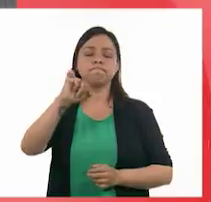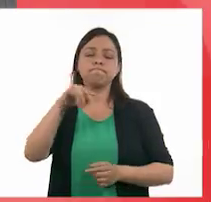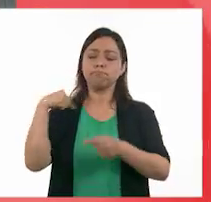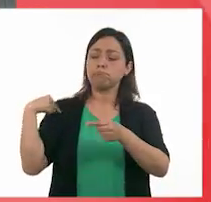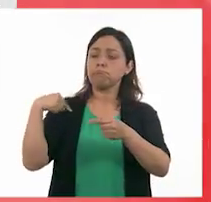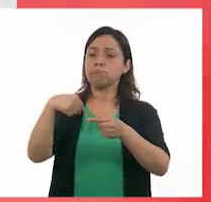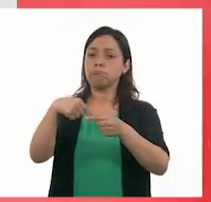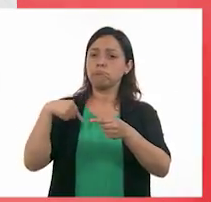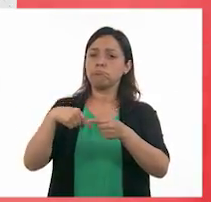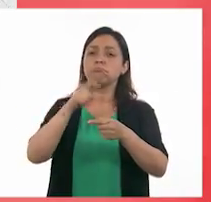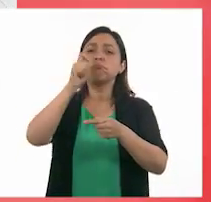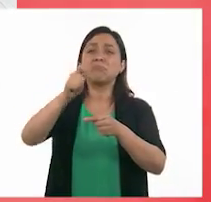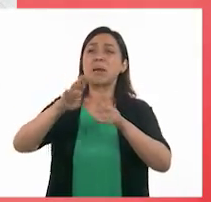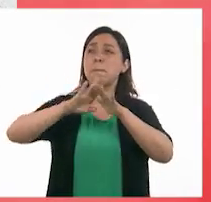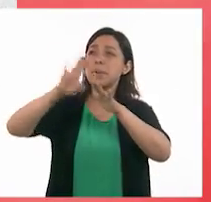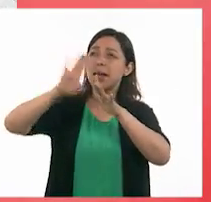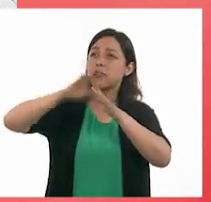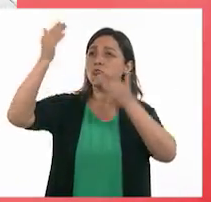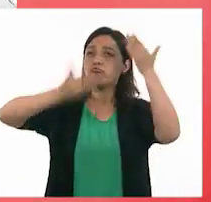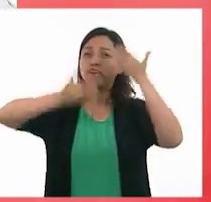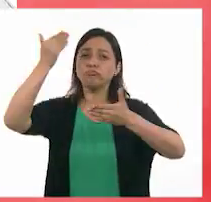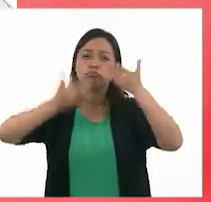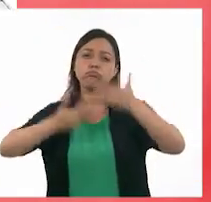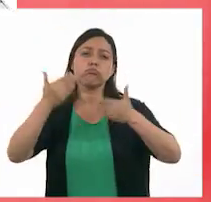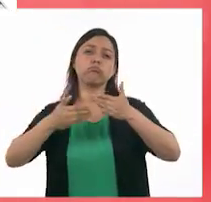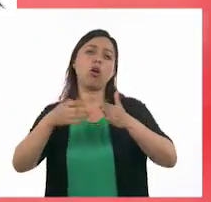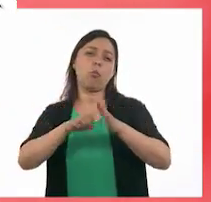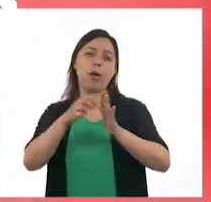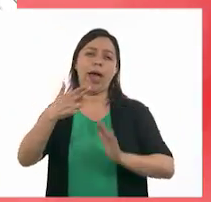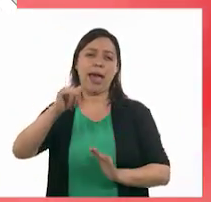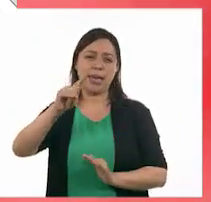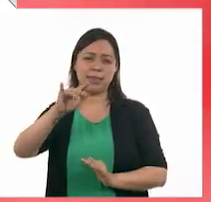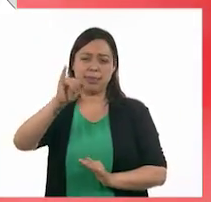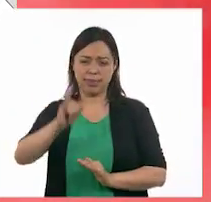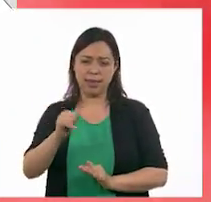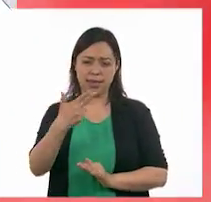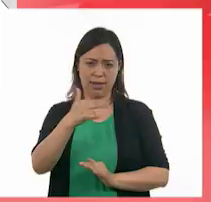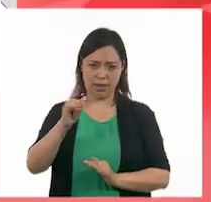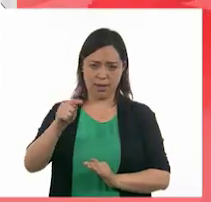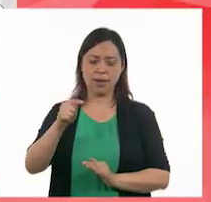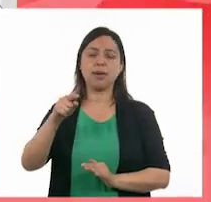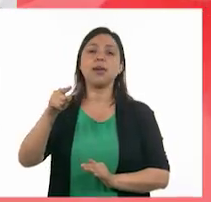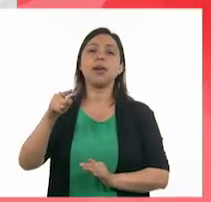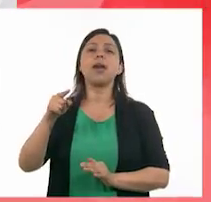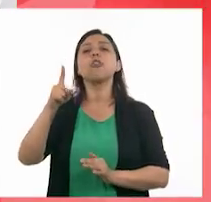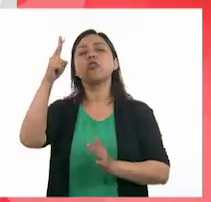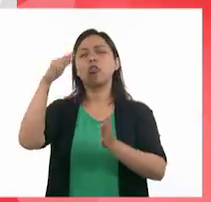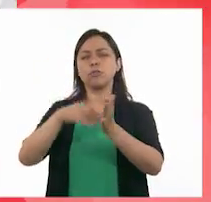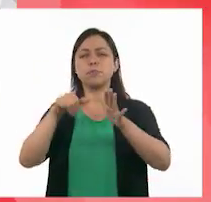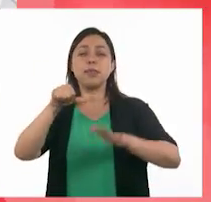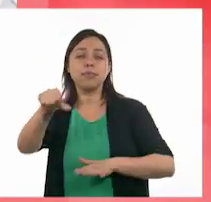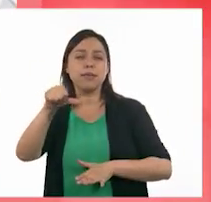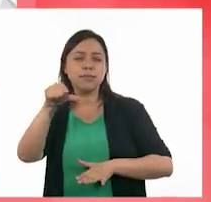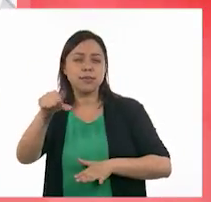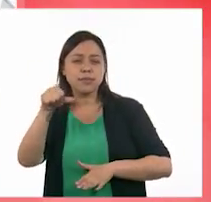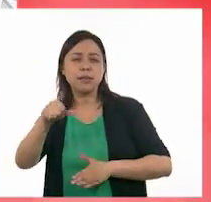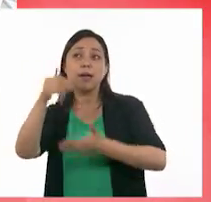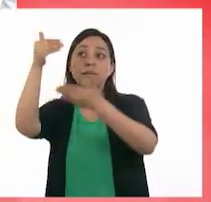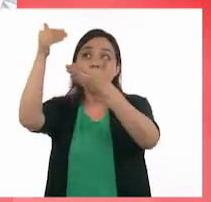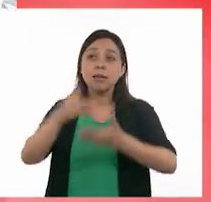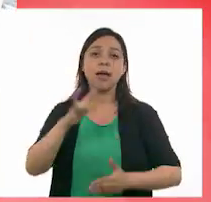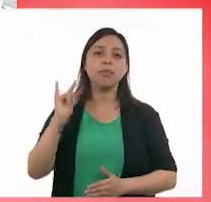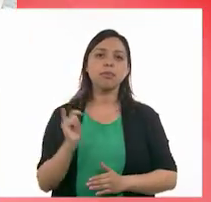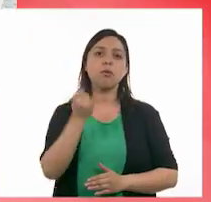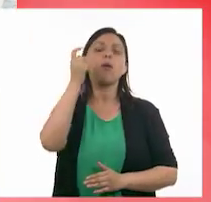la migración de la comunidad haitiana, que llega en el 2016, deja en Tijuana y vuelve a dejar en